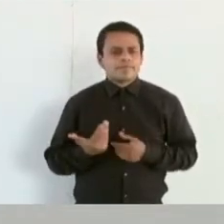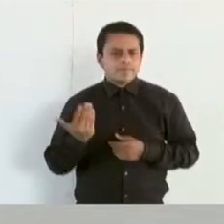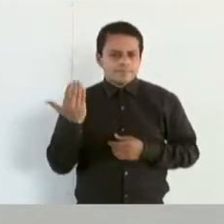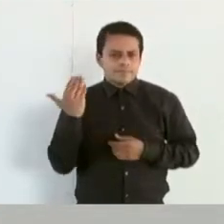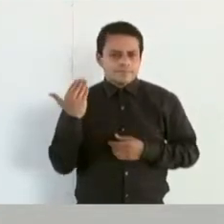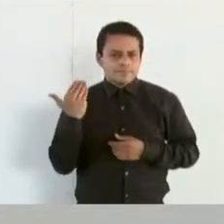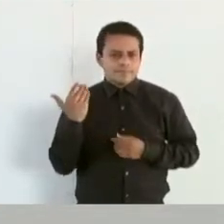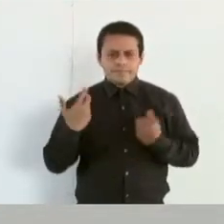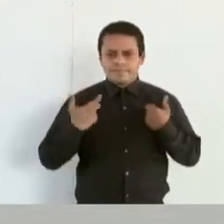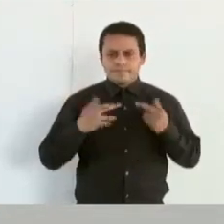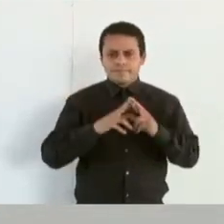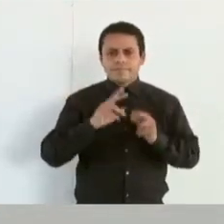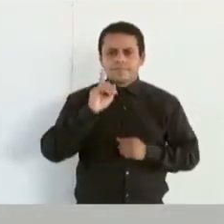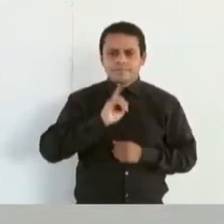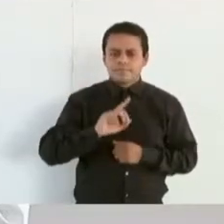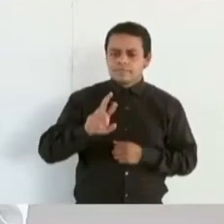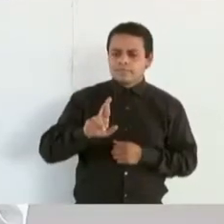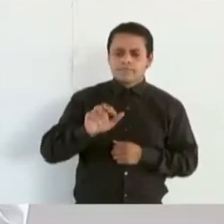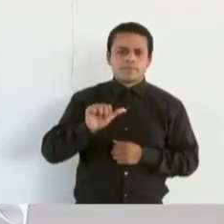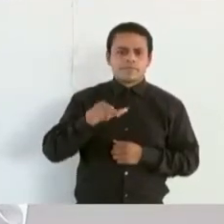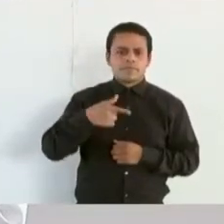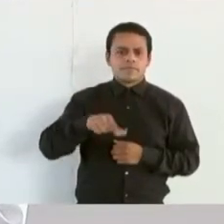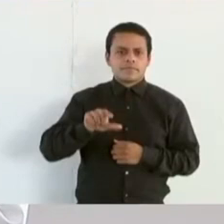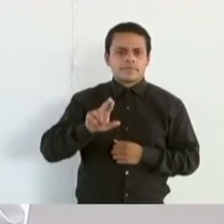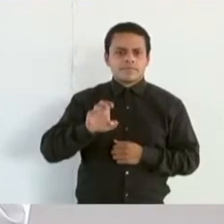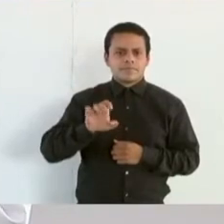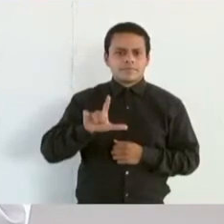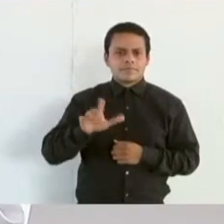comentó la maestra Raquel Sosa,